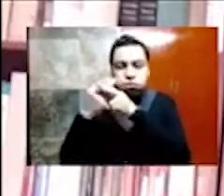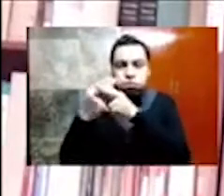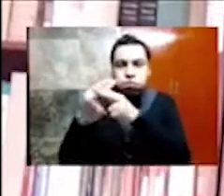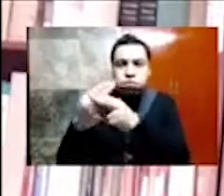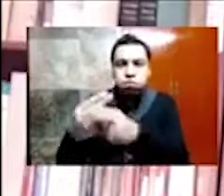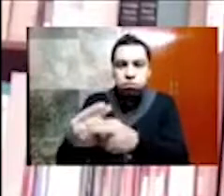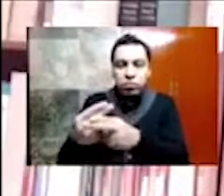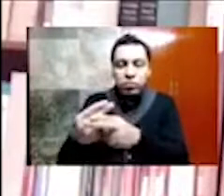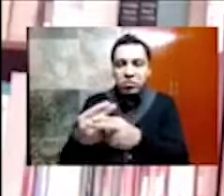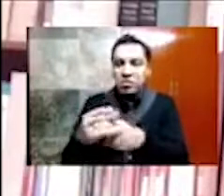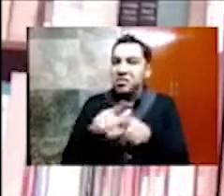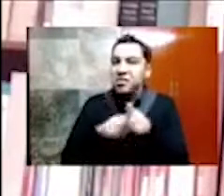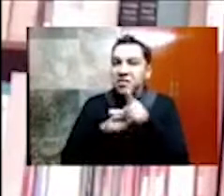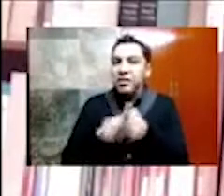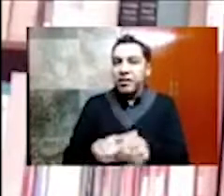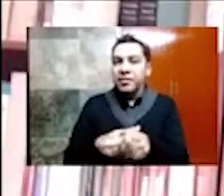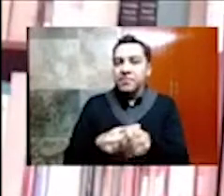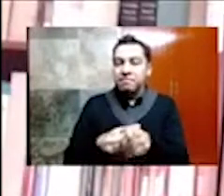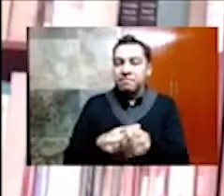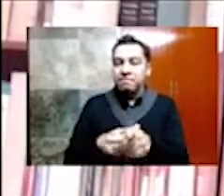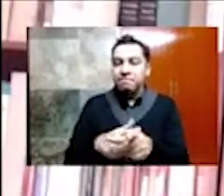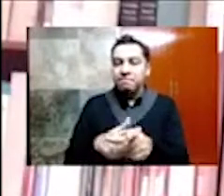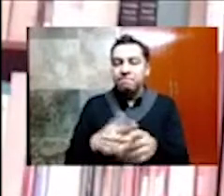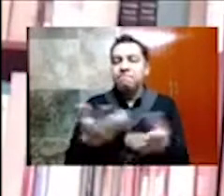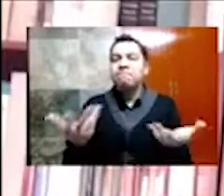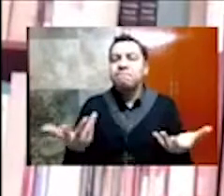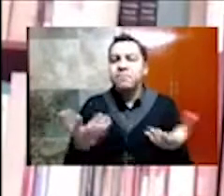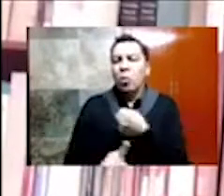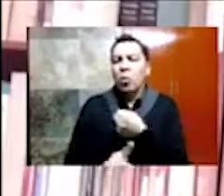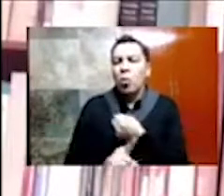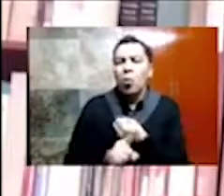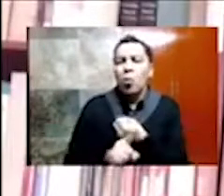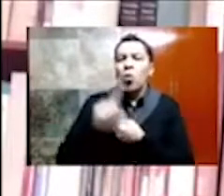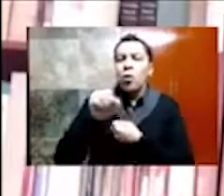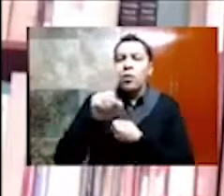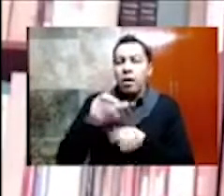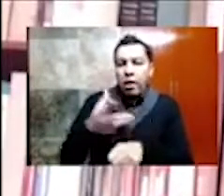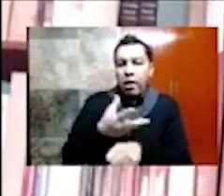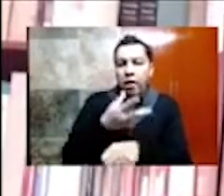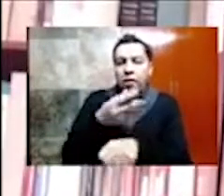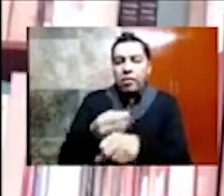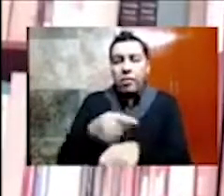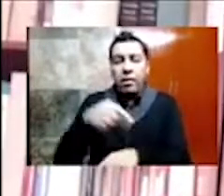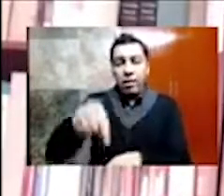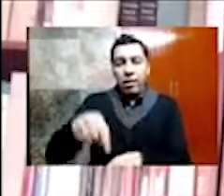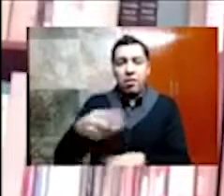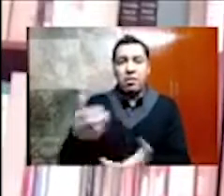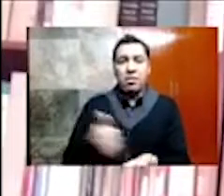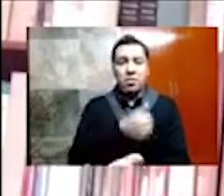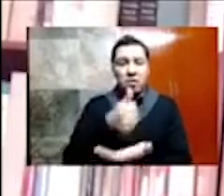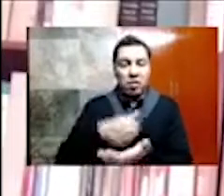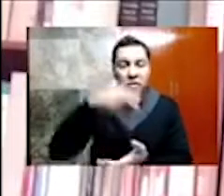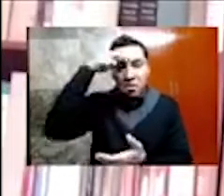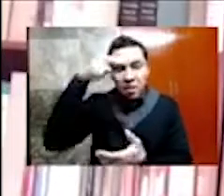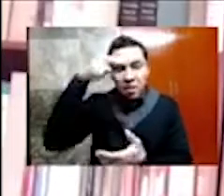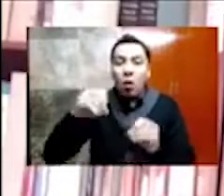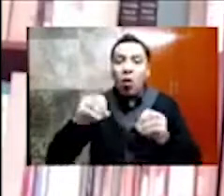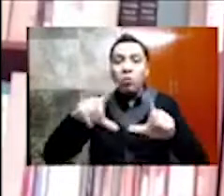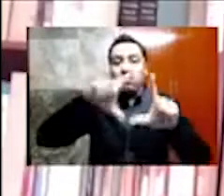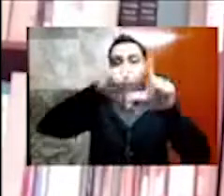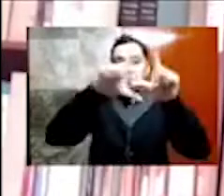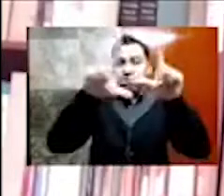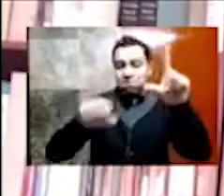planeta. Por lo cual, la solución, la problemática y las soluciones de habitar aquí hoy por hoy siguen siendo